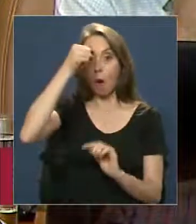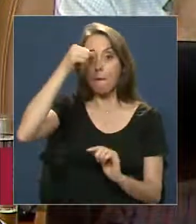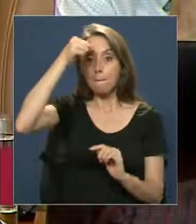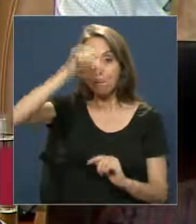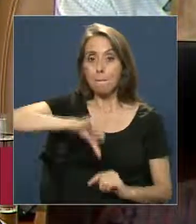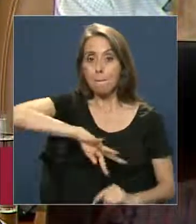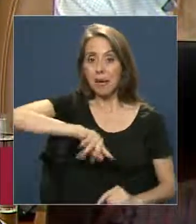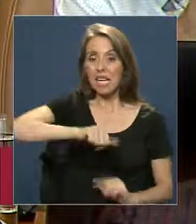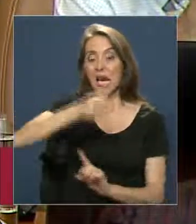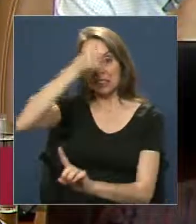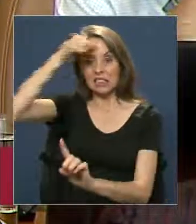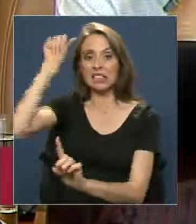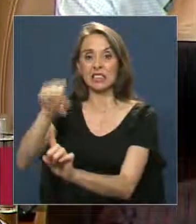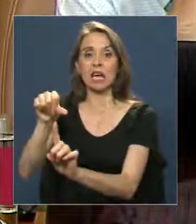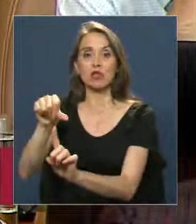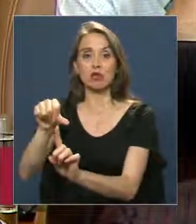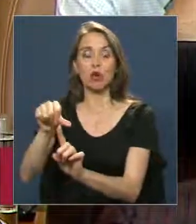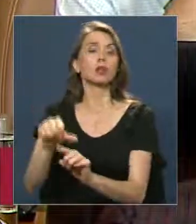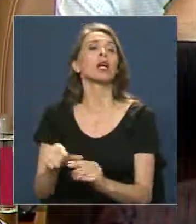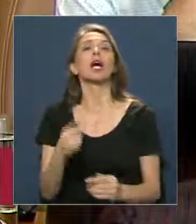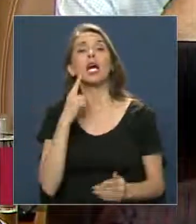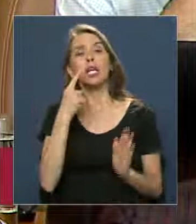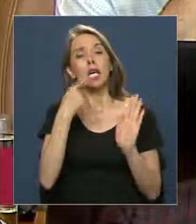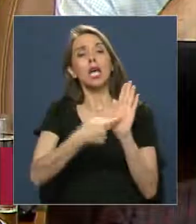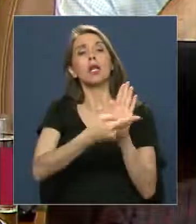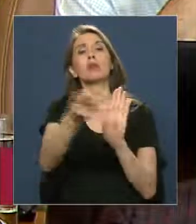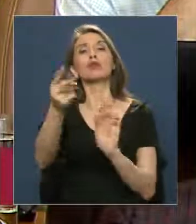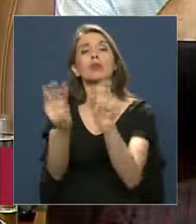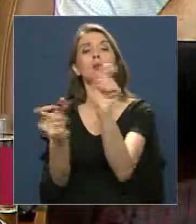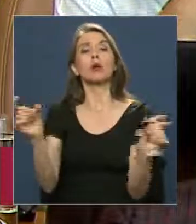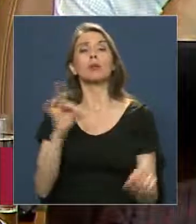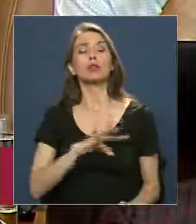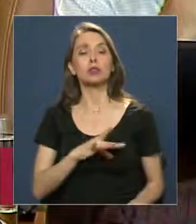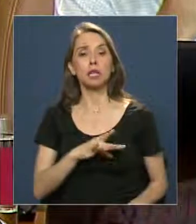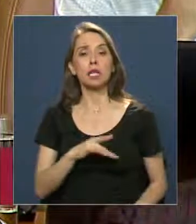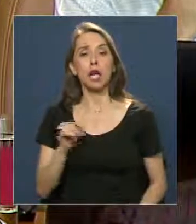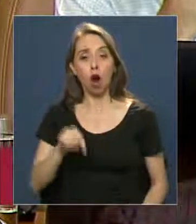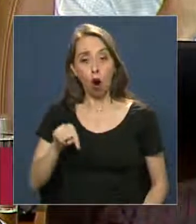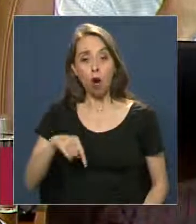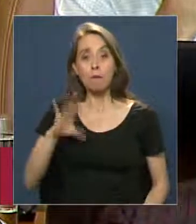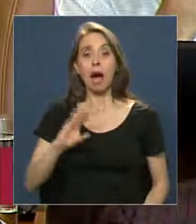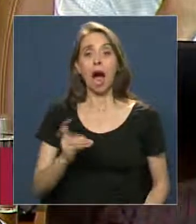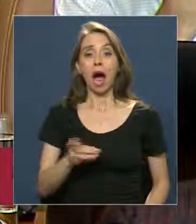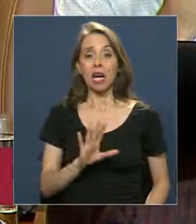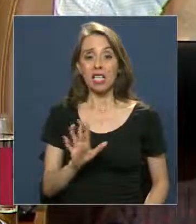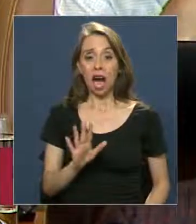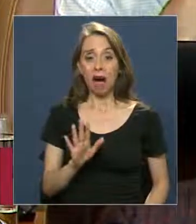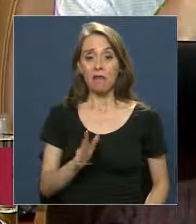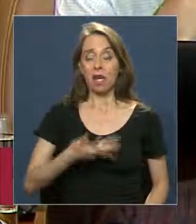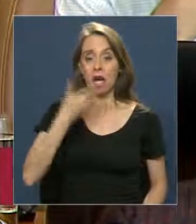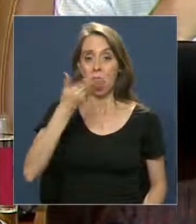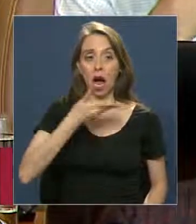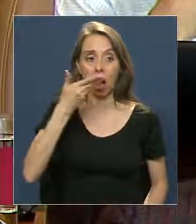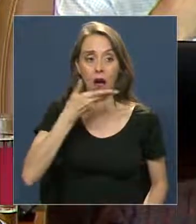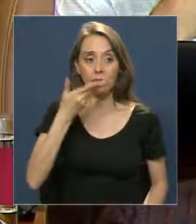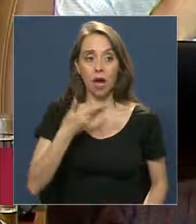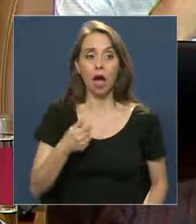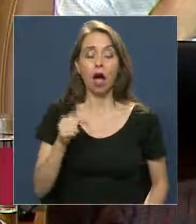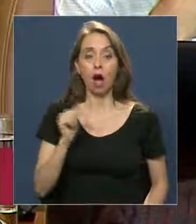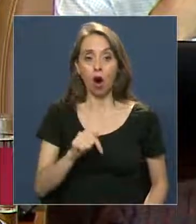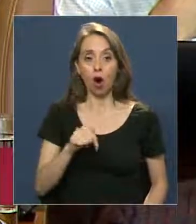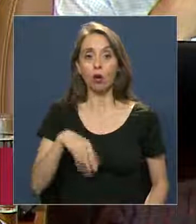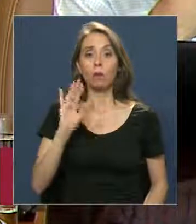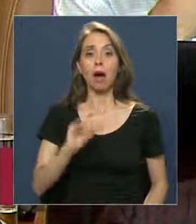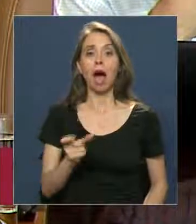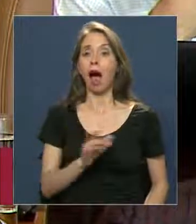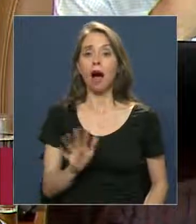que le damos a Chile? ¿Cuál es la señal que le damos a la gente? Es más grave hoy día hablar, es más grave